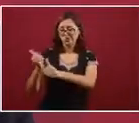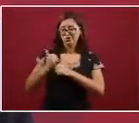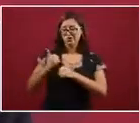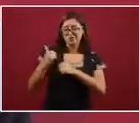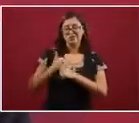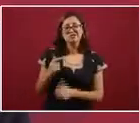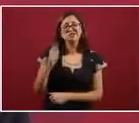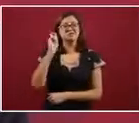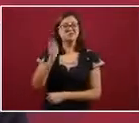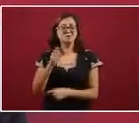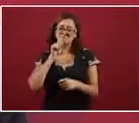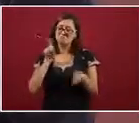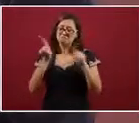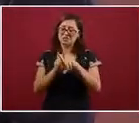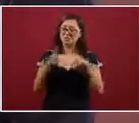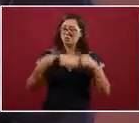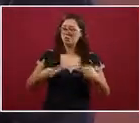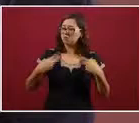uniformado.